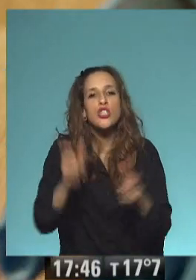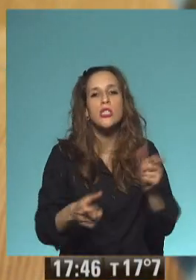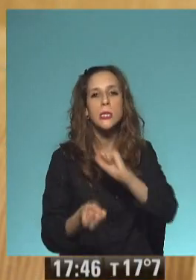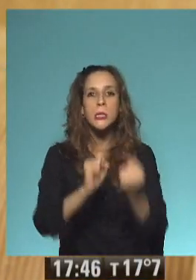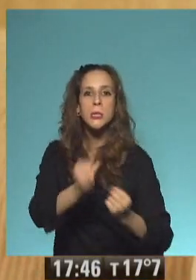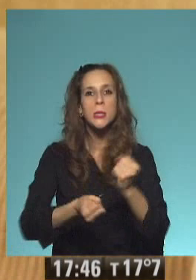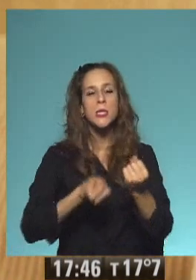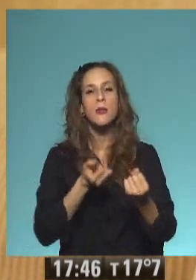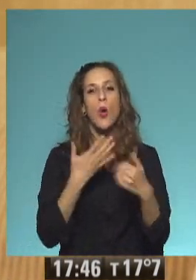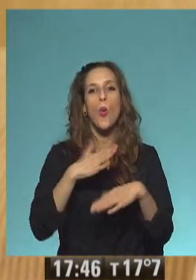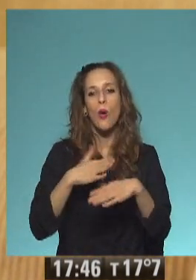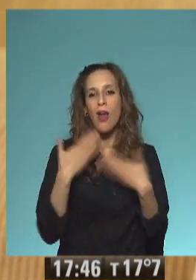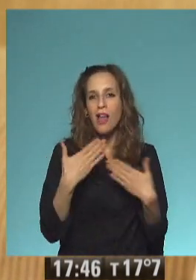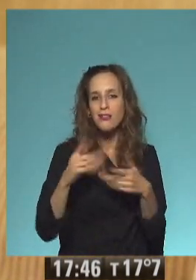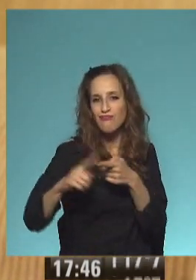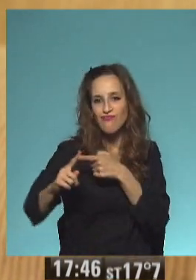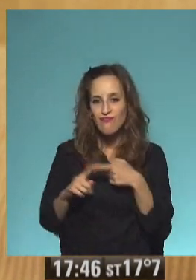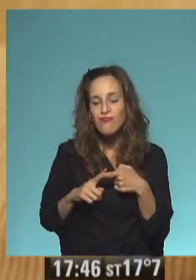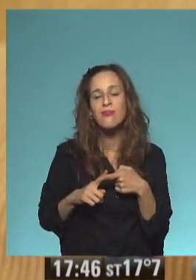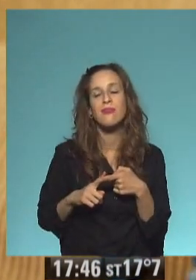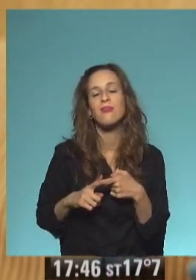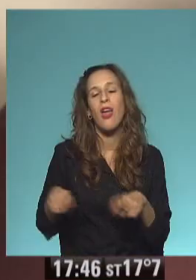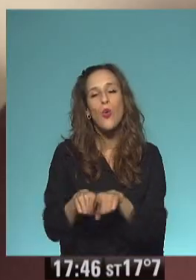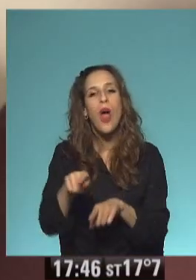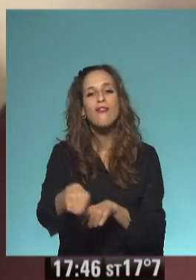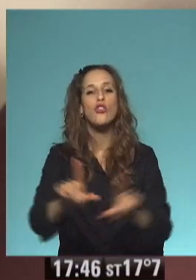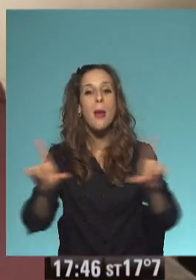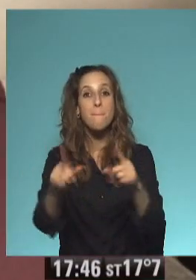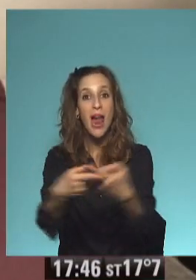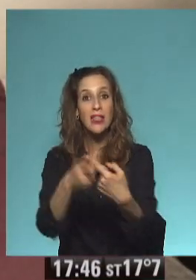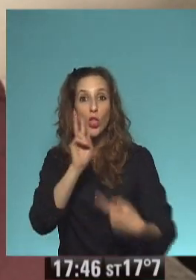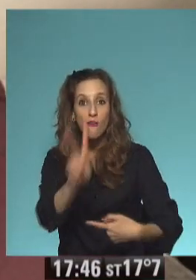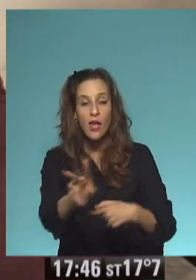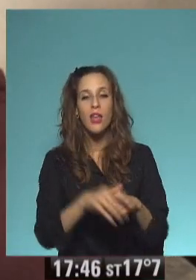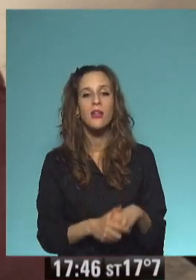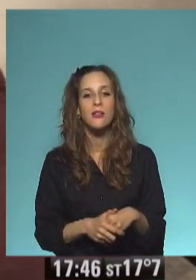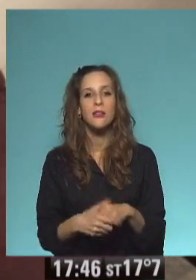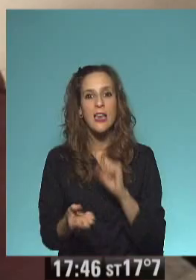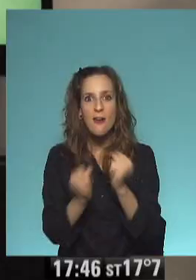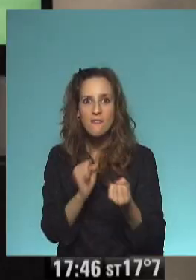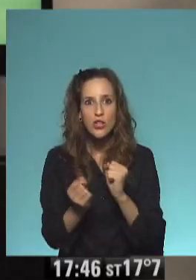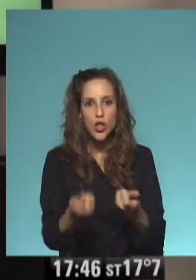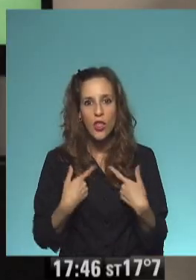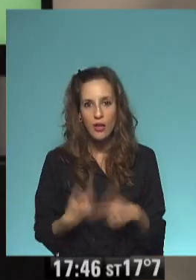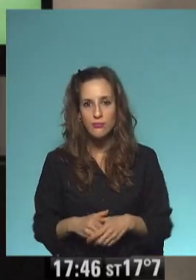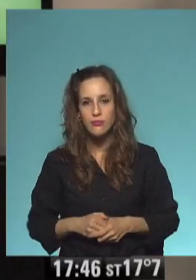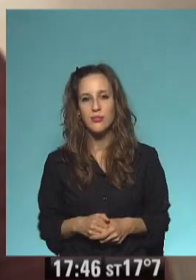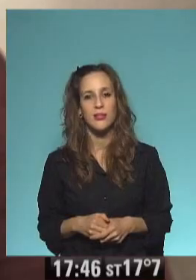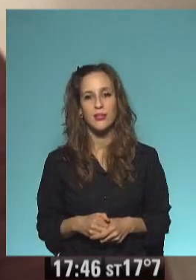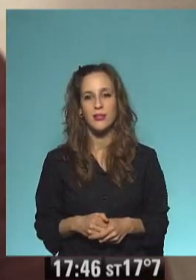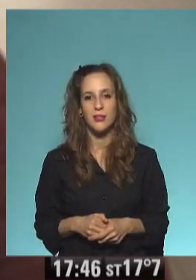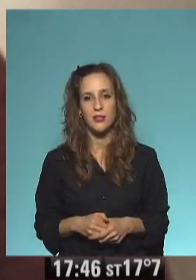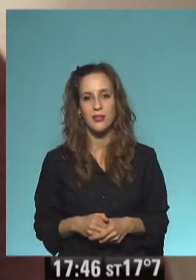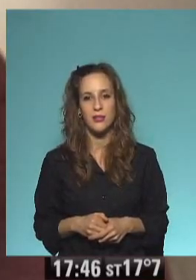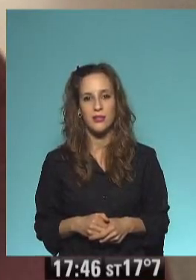la empatía. ¿Como vos cuando vas al partido? Exacto. Acevedo que la jugaba. Ah, devolución de Milito. A ver, Acevedo.